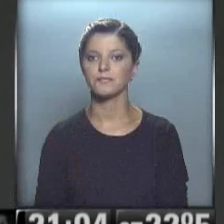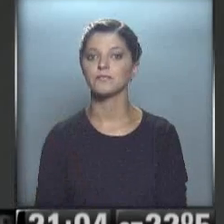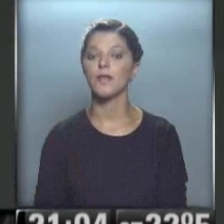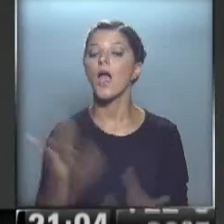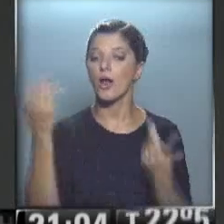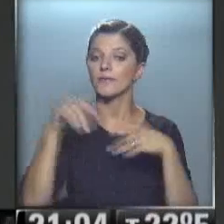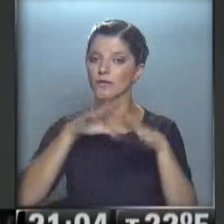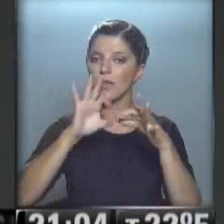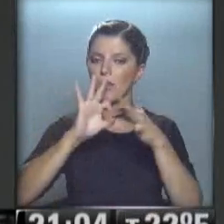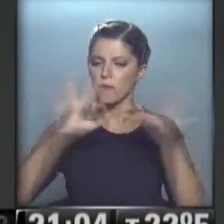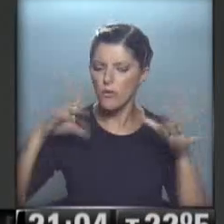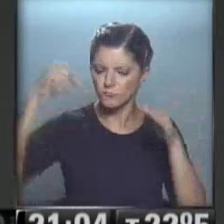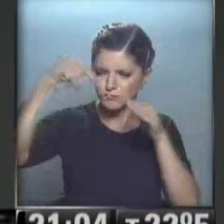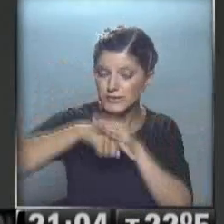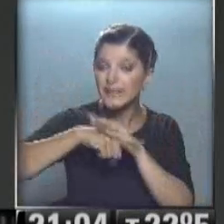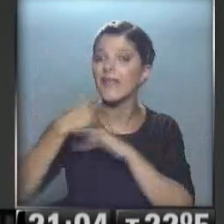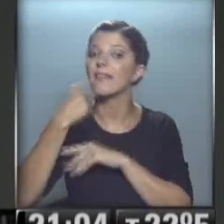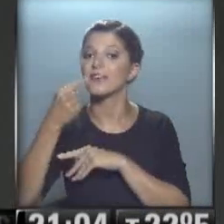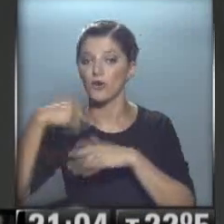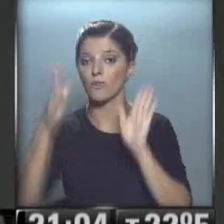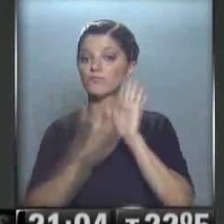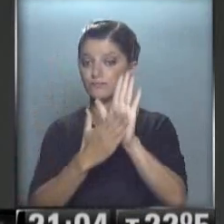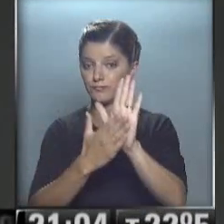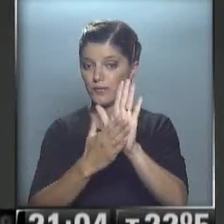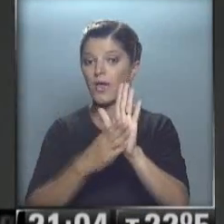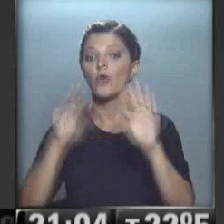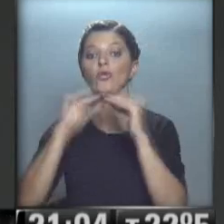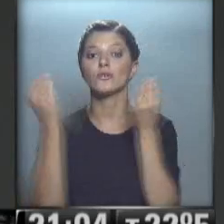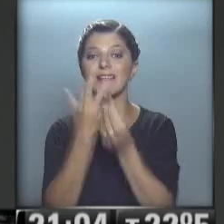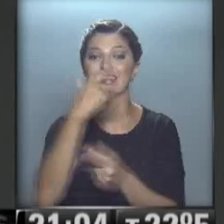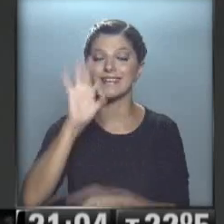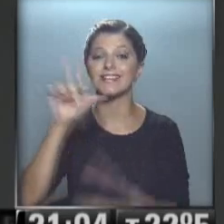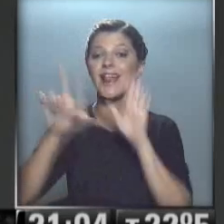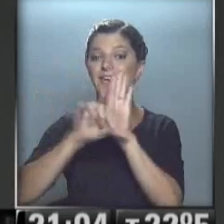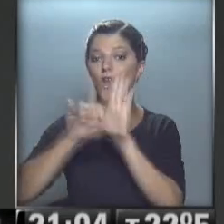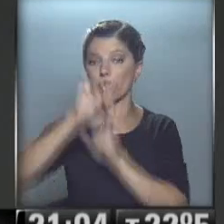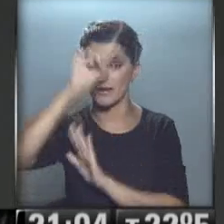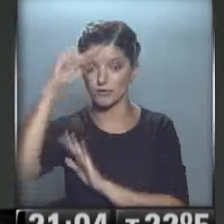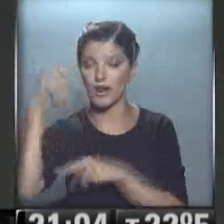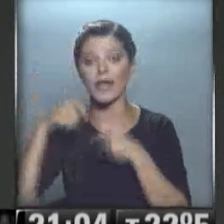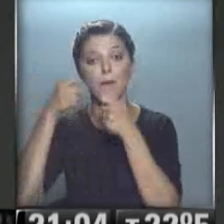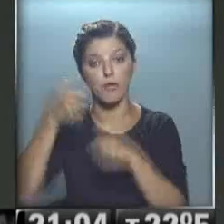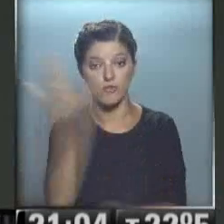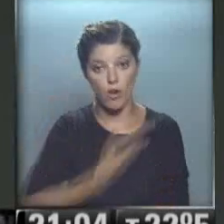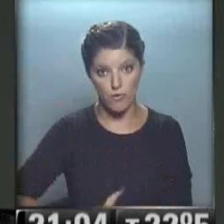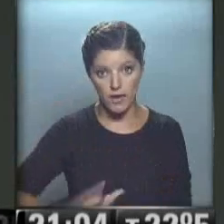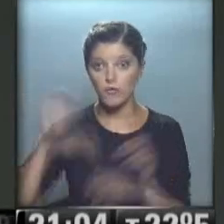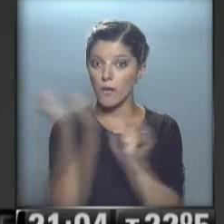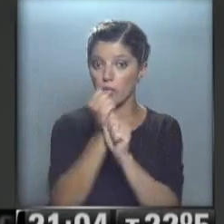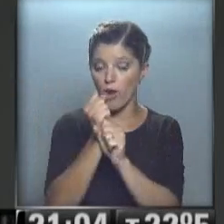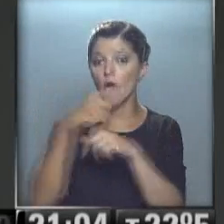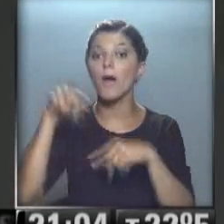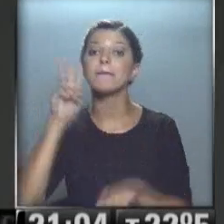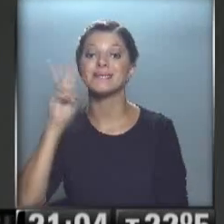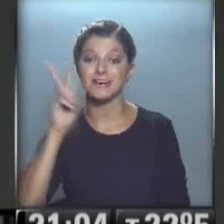profundizar la democracia Esa es la Consigna del documento que acordaron unos 30 legisladores nacionales del kirchnerismo en vill gessel durante un